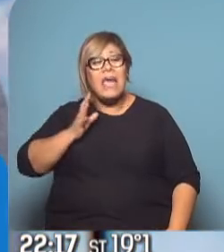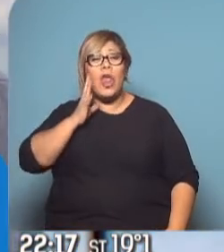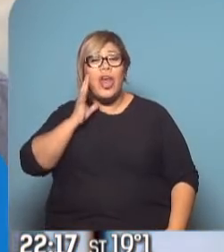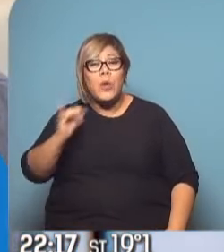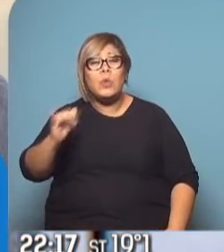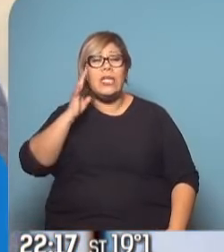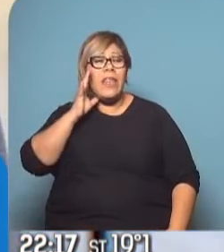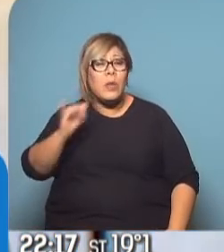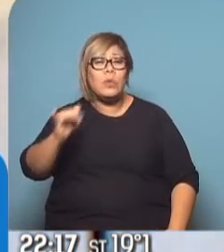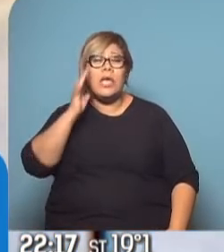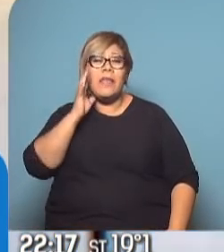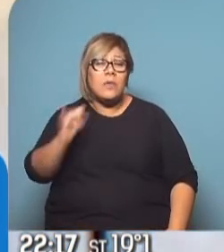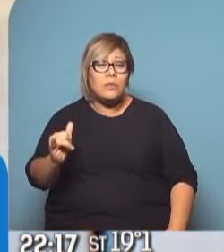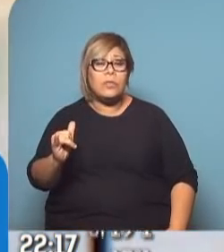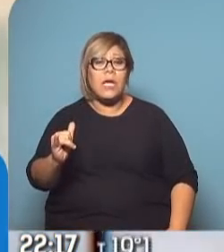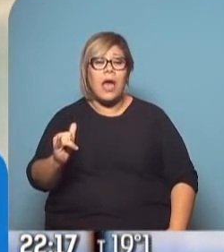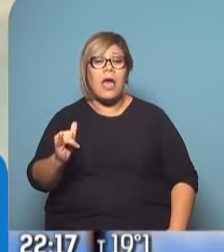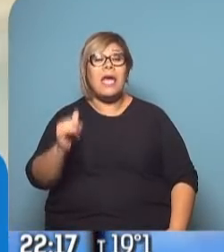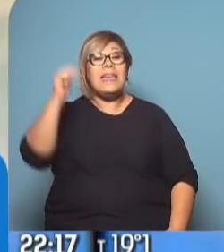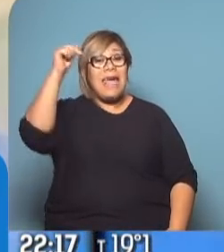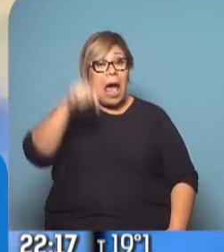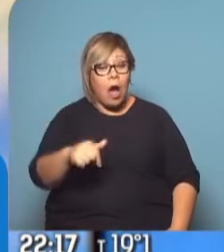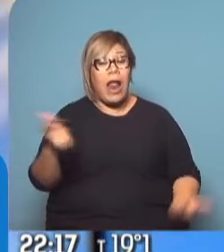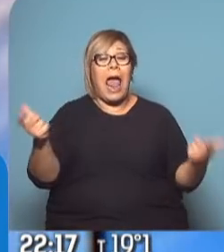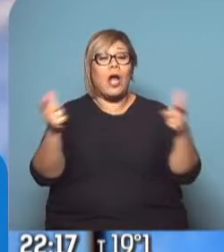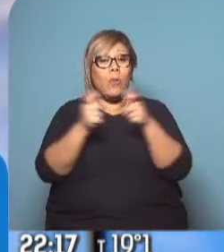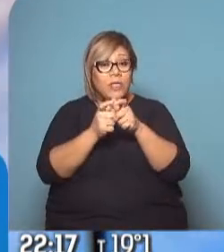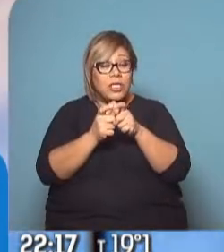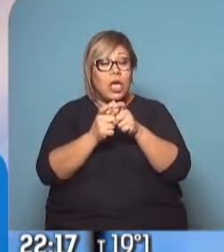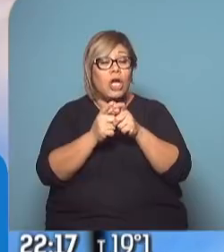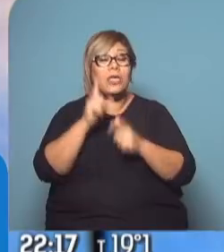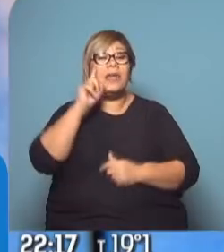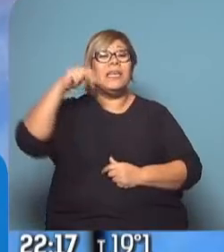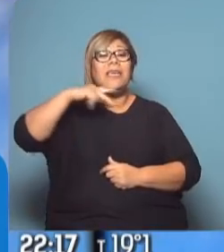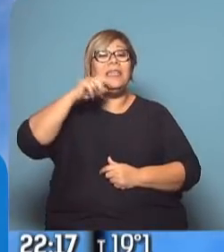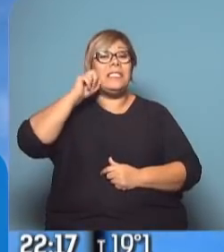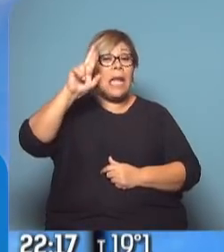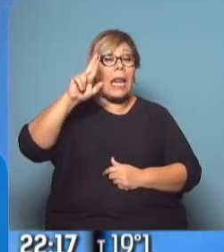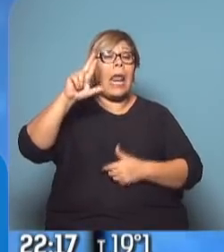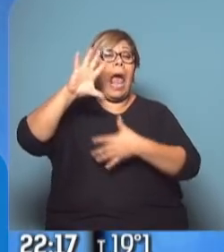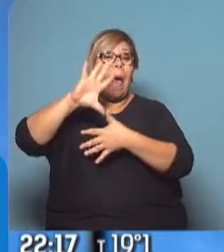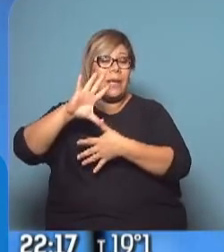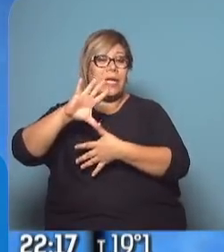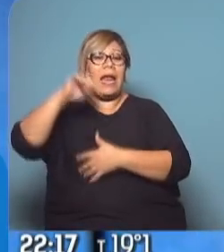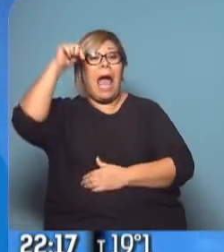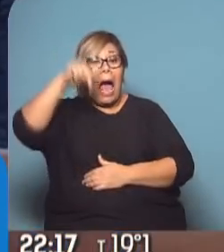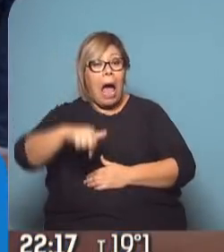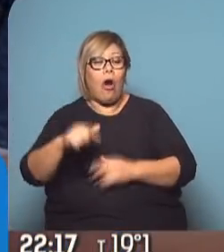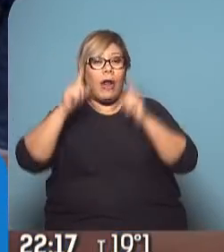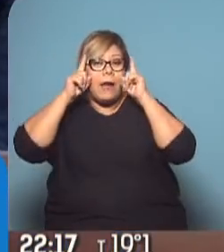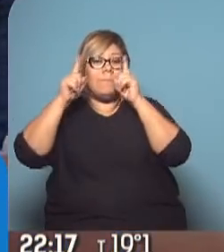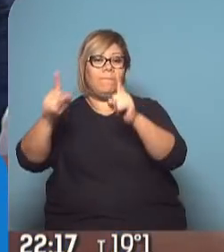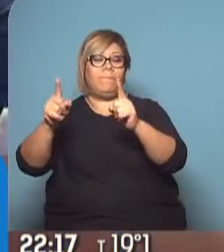cambiando y la comunidad interamericana está reflexionando mucho mejor y encontrando soluciones. Hay que darle tiempo a eso nuevamente. Pasamos a las preguntas de mis